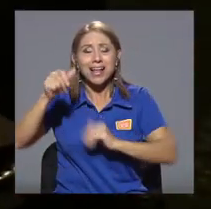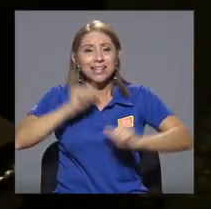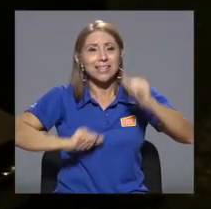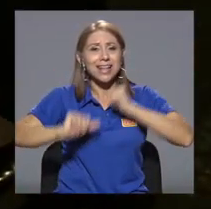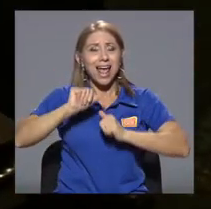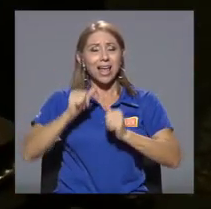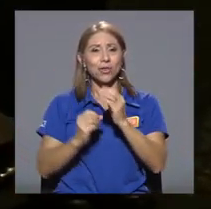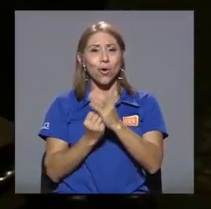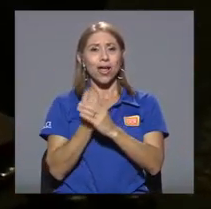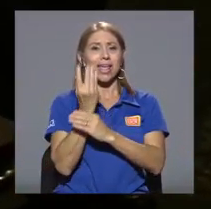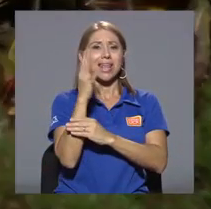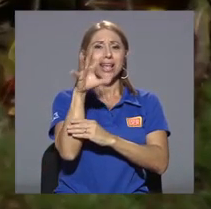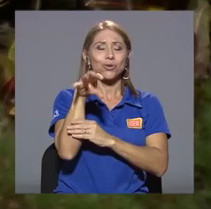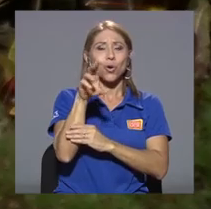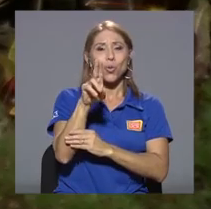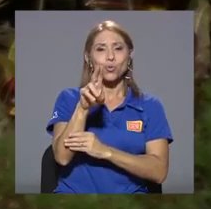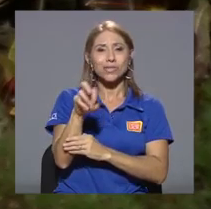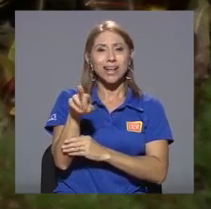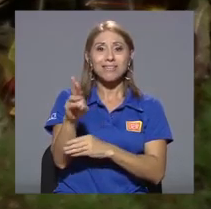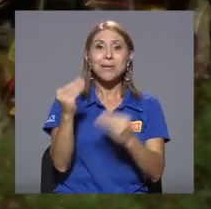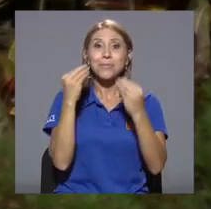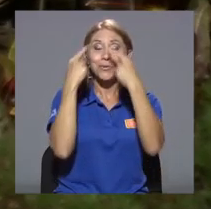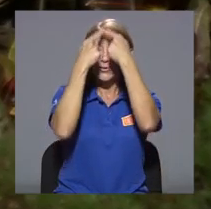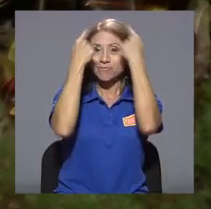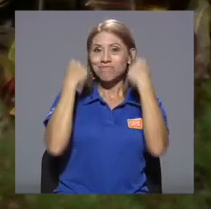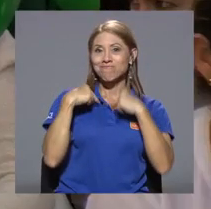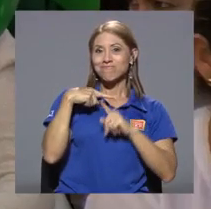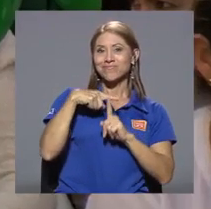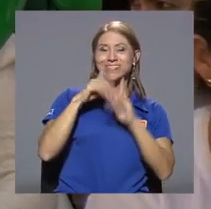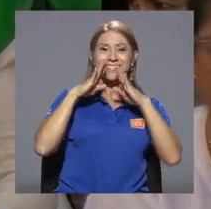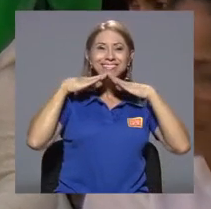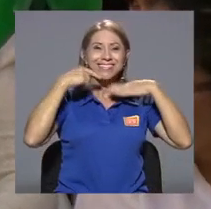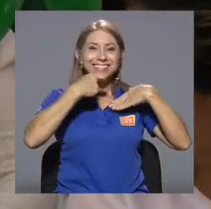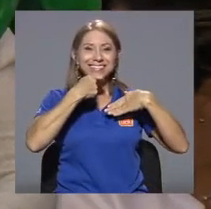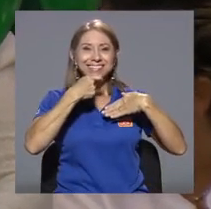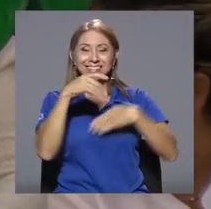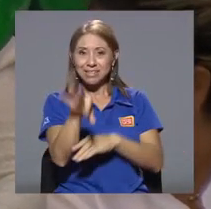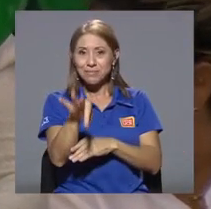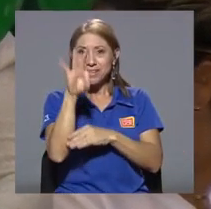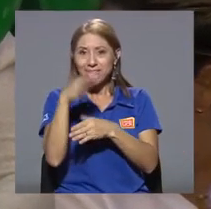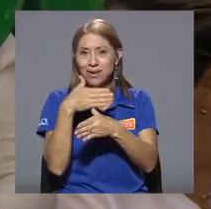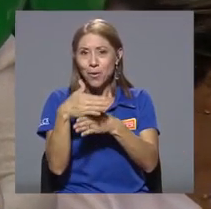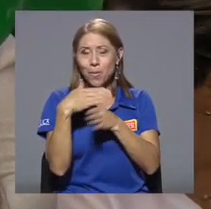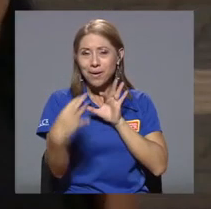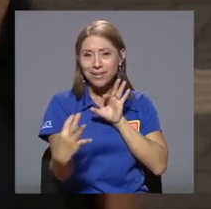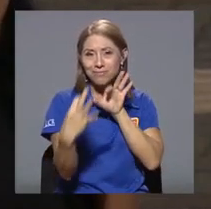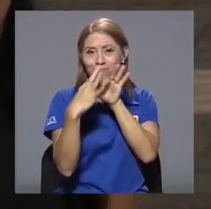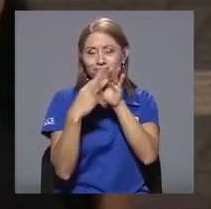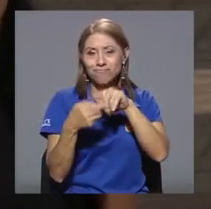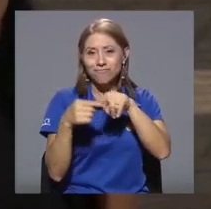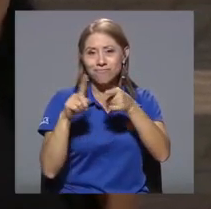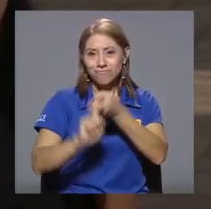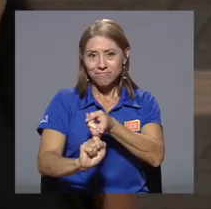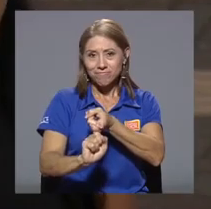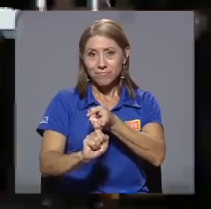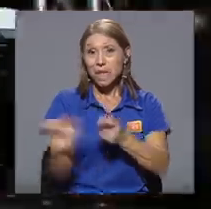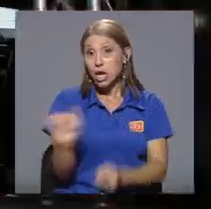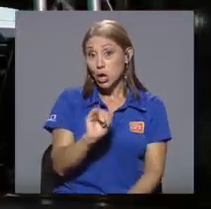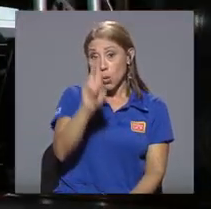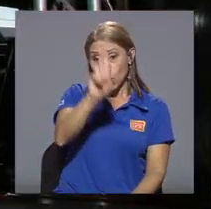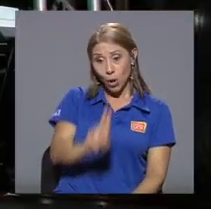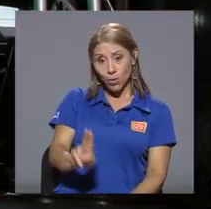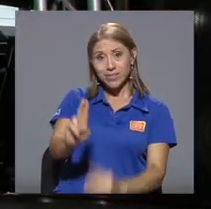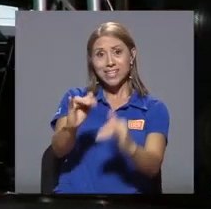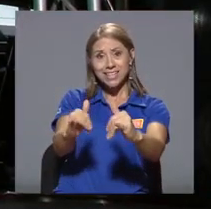y muchos rostros positivos y sonrisas que invitaban a compartir y a unir lazos de amistad. Y como la universidad